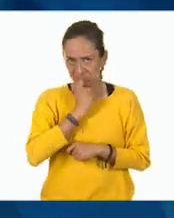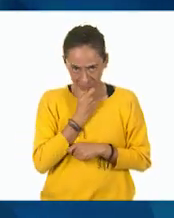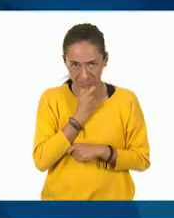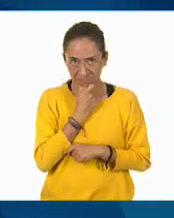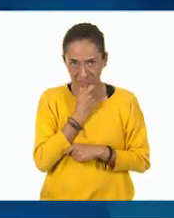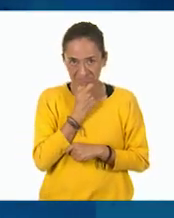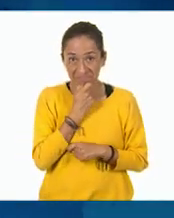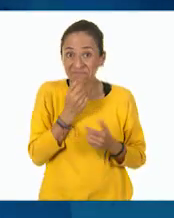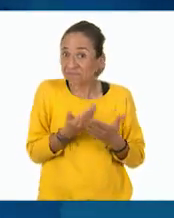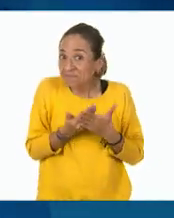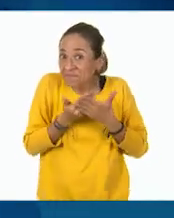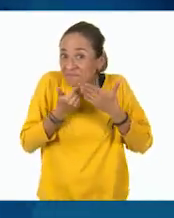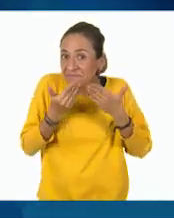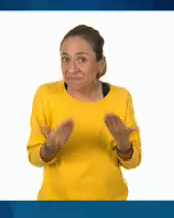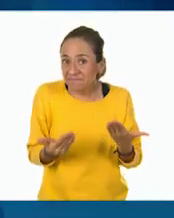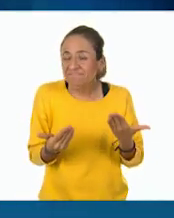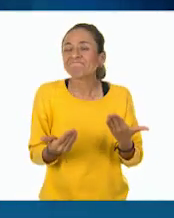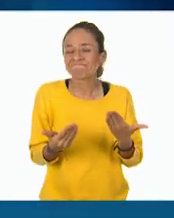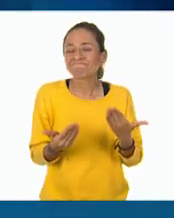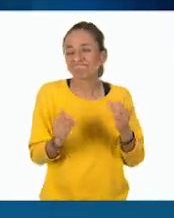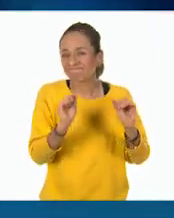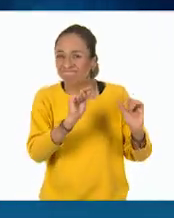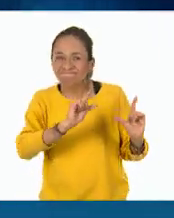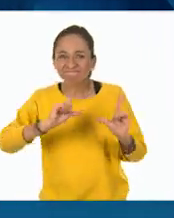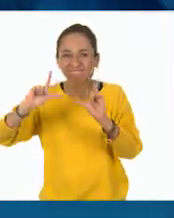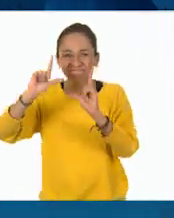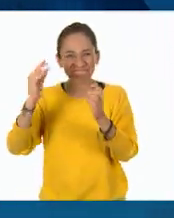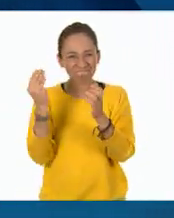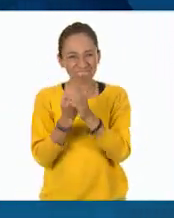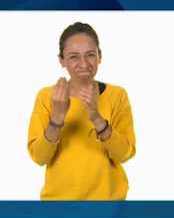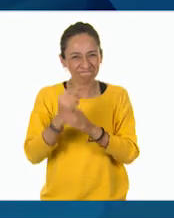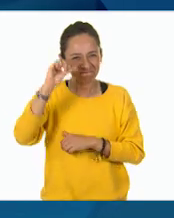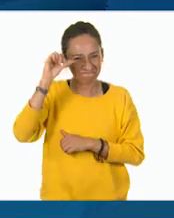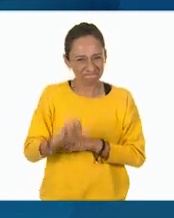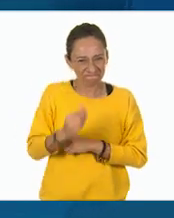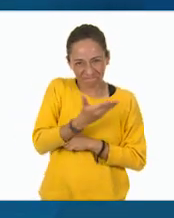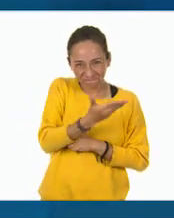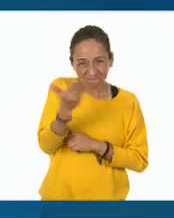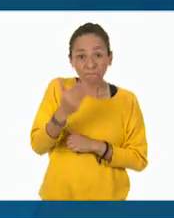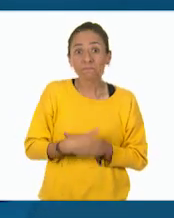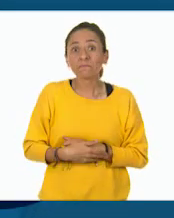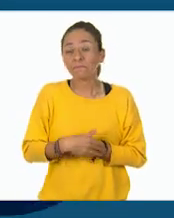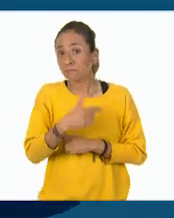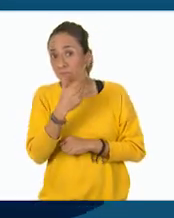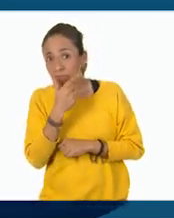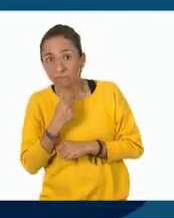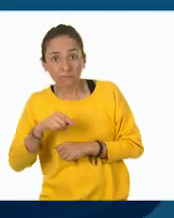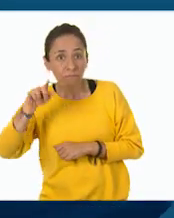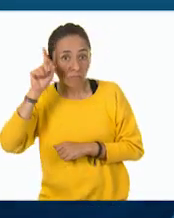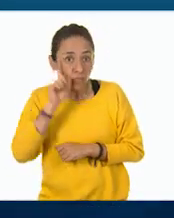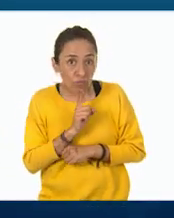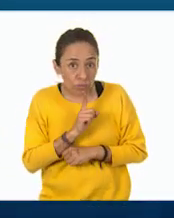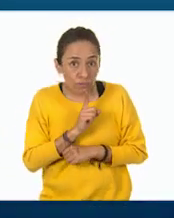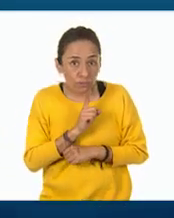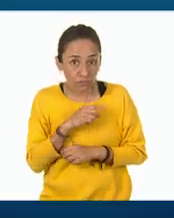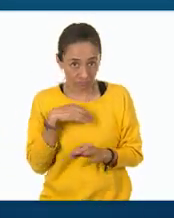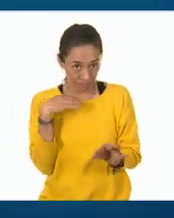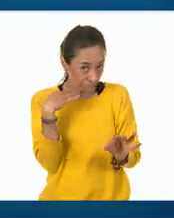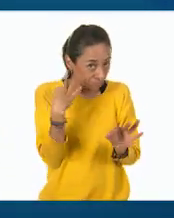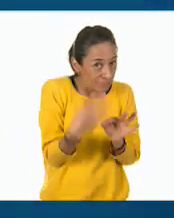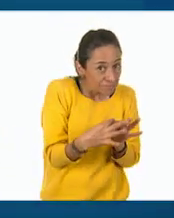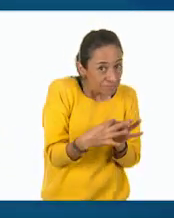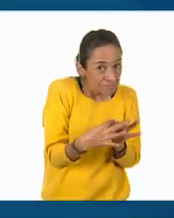Ahora es momento de seguir con el programa de hoy. ¿Listas? ¿Listos?